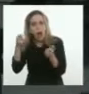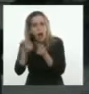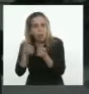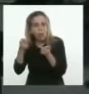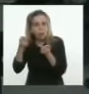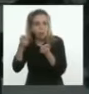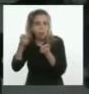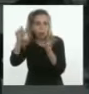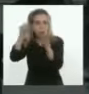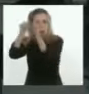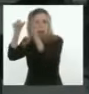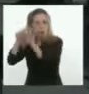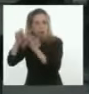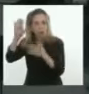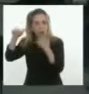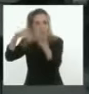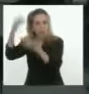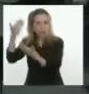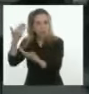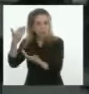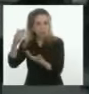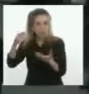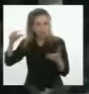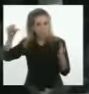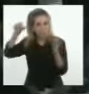acreedores